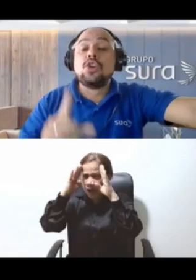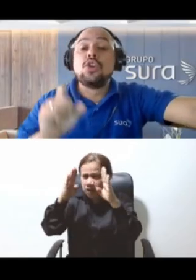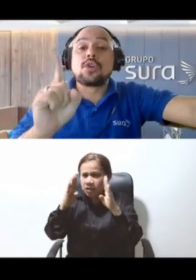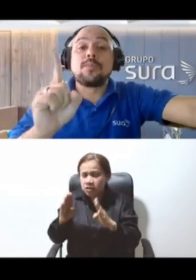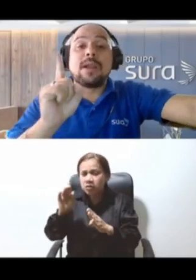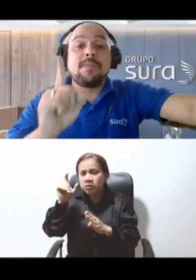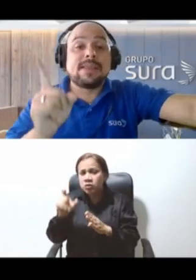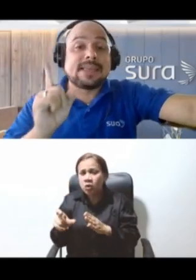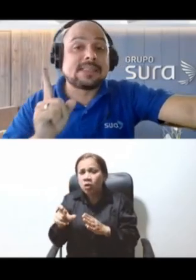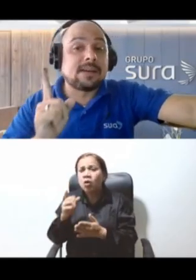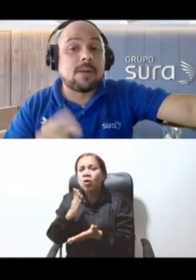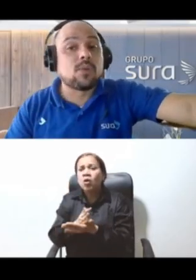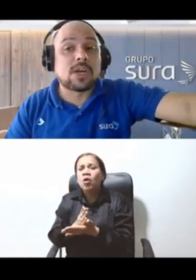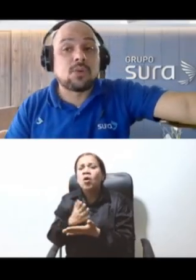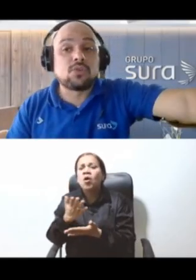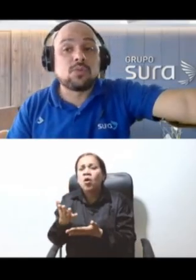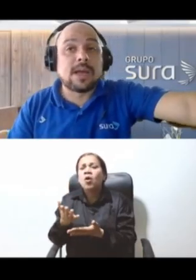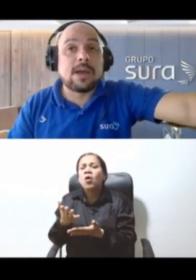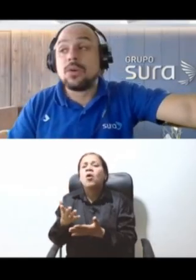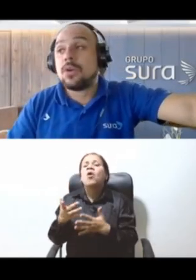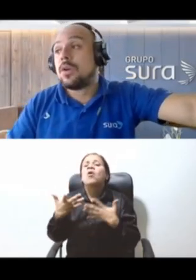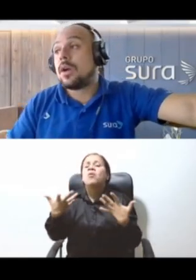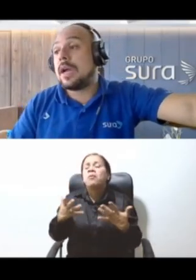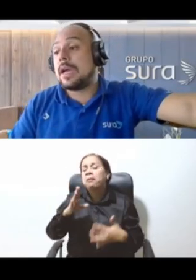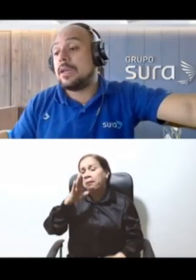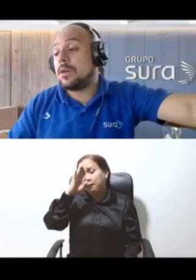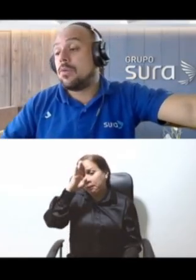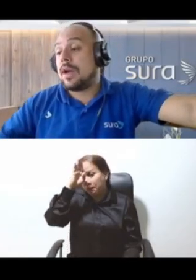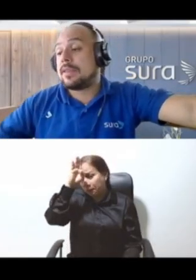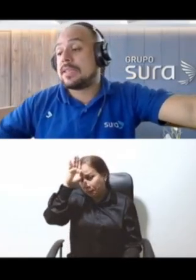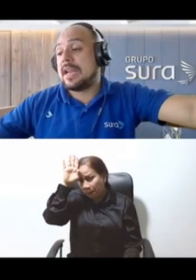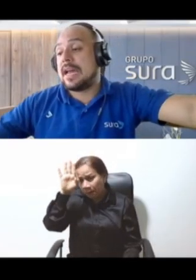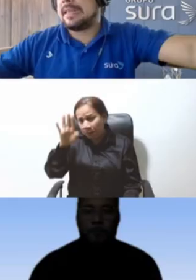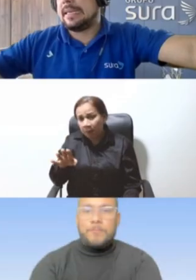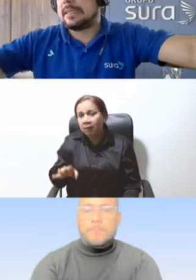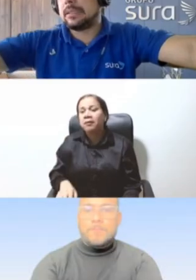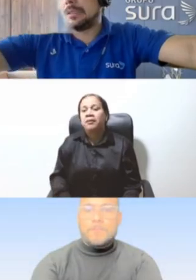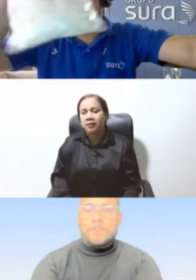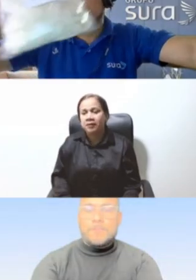lesionados, normalmente estábamos acostumbrados, hay